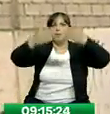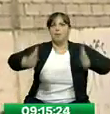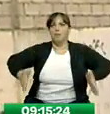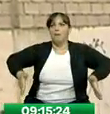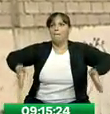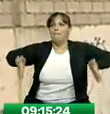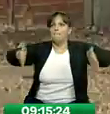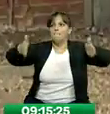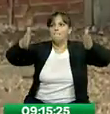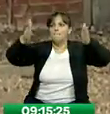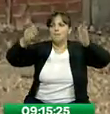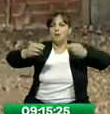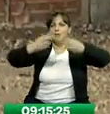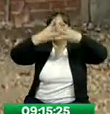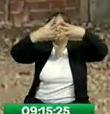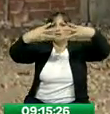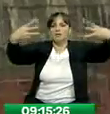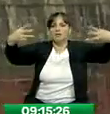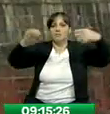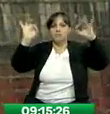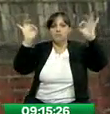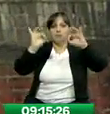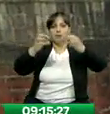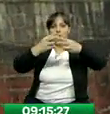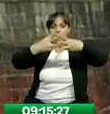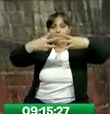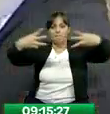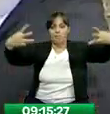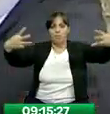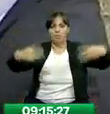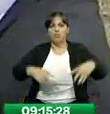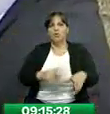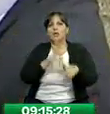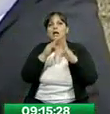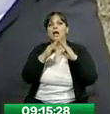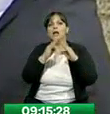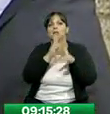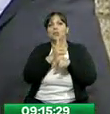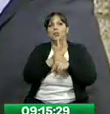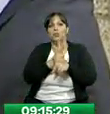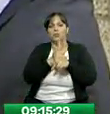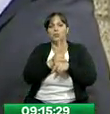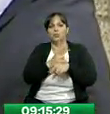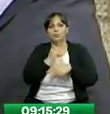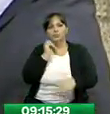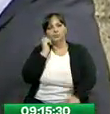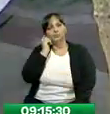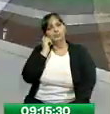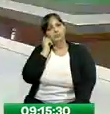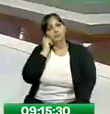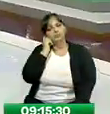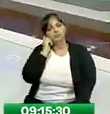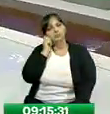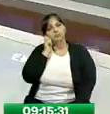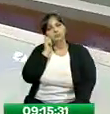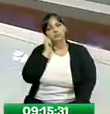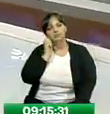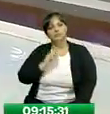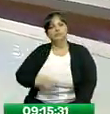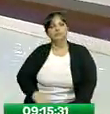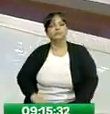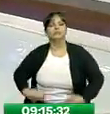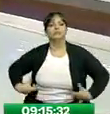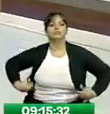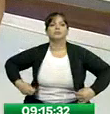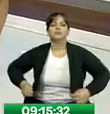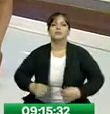cercos eléctricos para evitar robos en sus domicilios informó charlie pisa y las